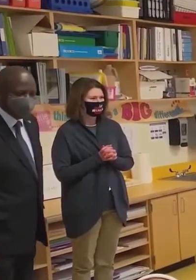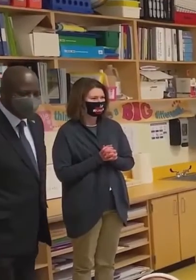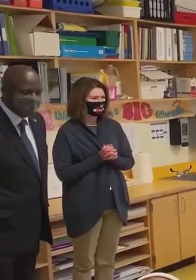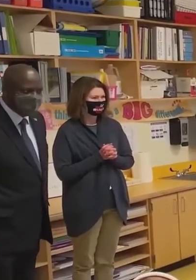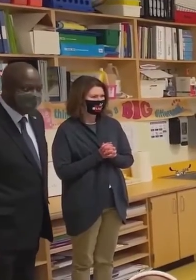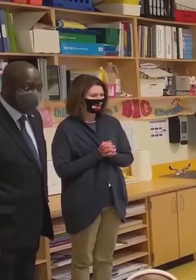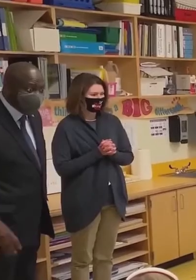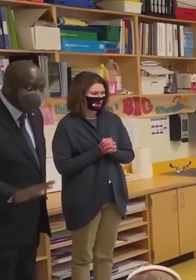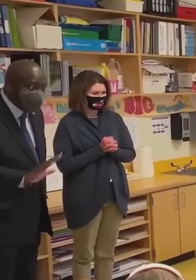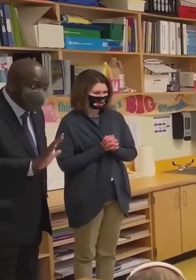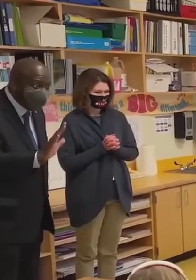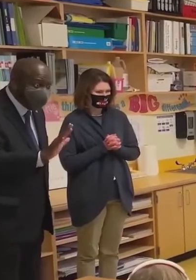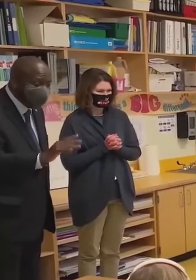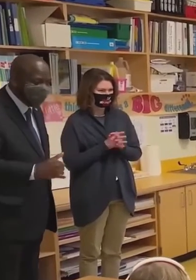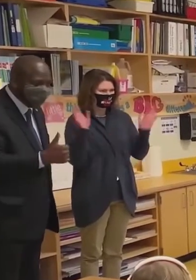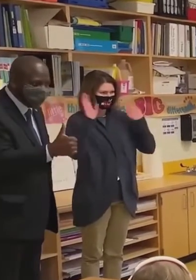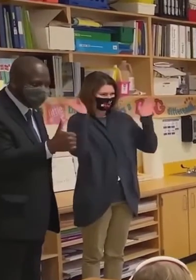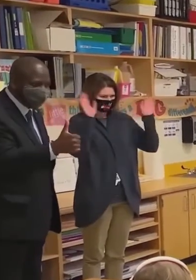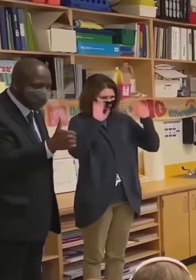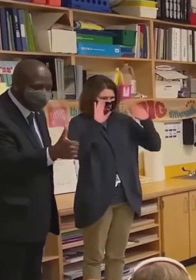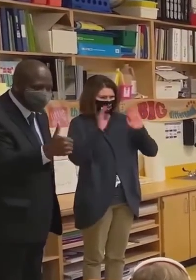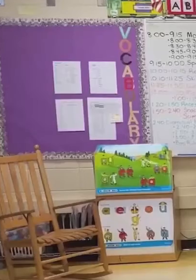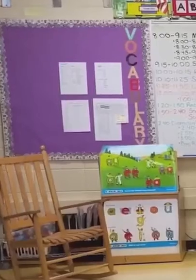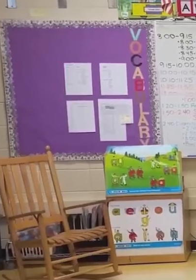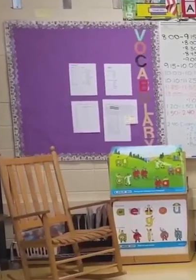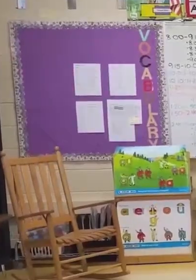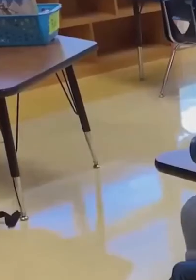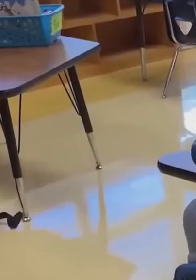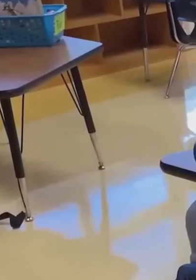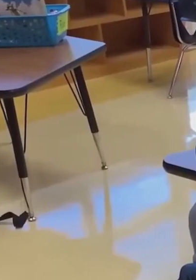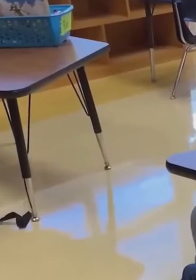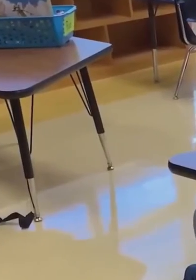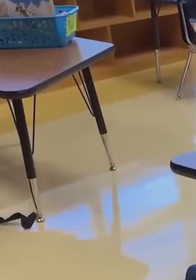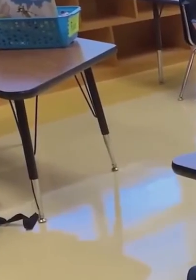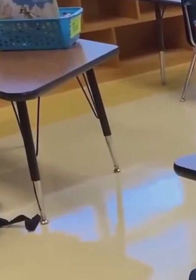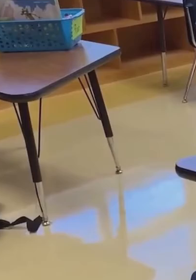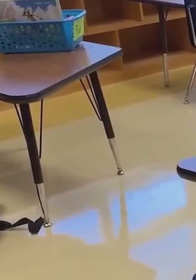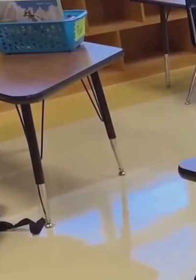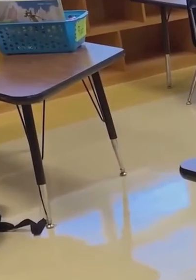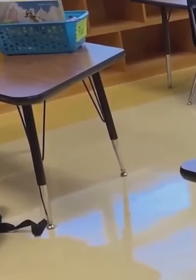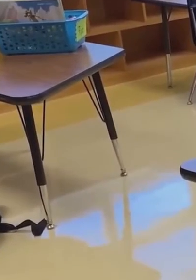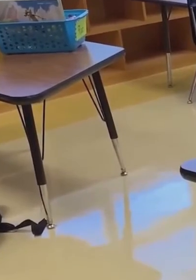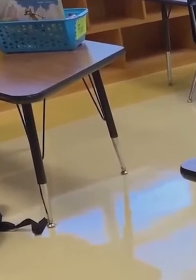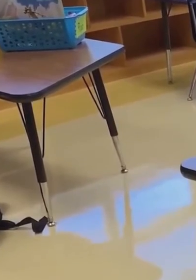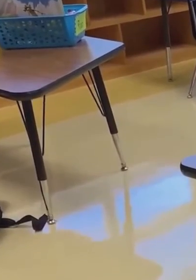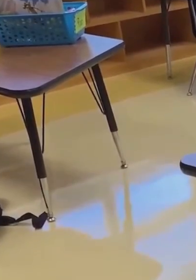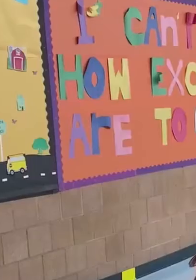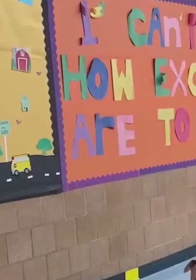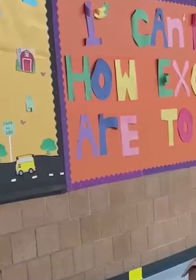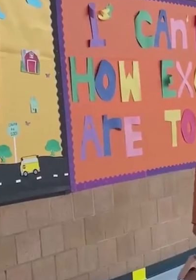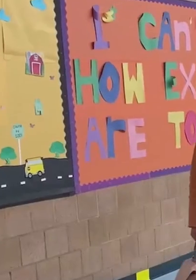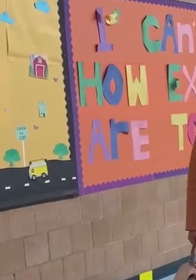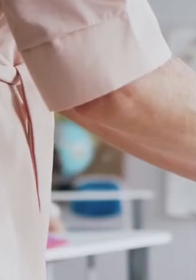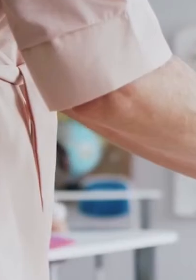comienzo donde los padres esperan que continúe siendo una rutina más normal. Este movimiento también podría tener un efecto dominó en los estudiantes